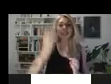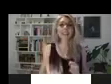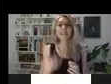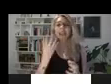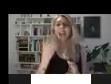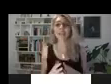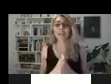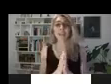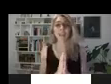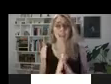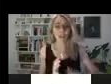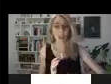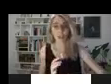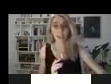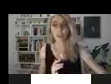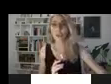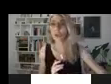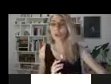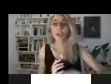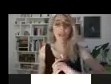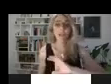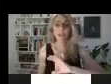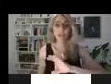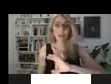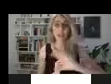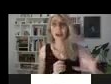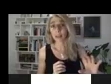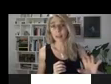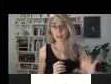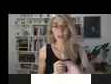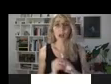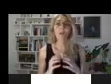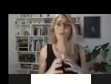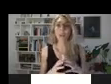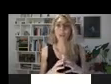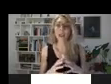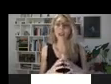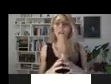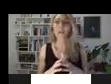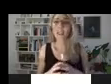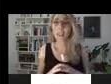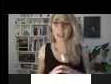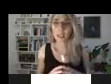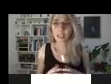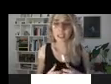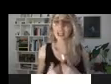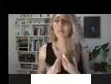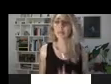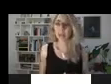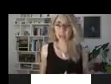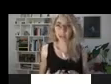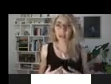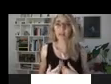Es intrínsecamente internacional. Esto es clave, porque